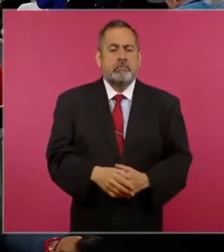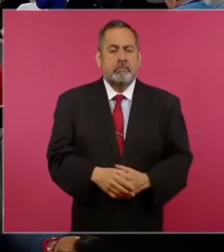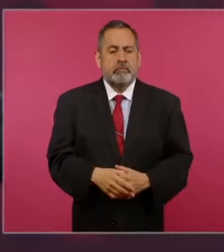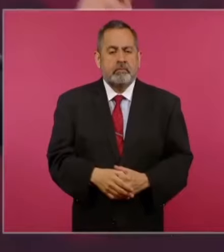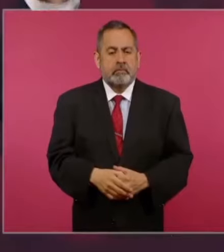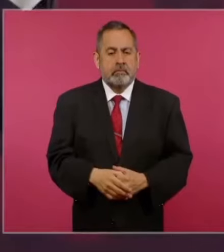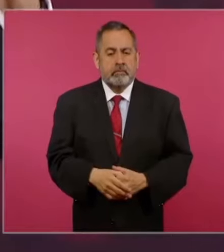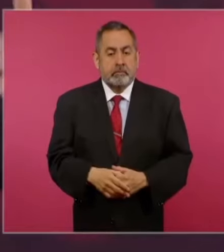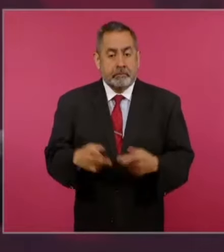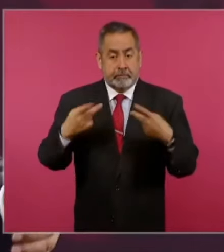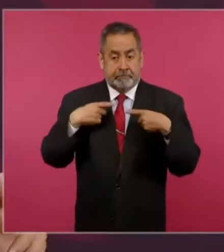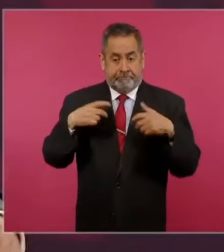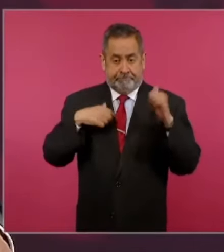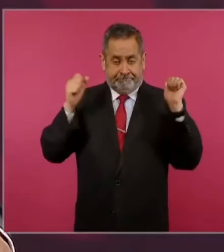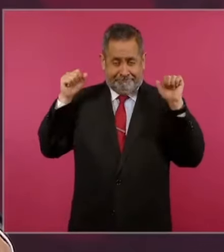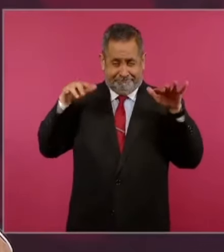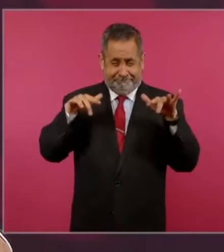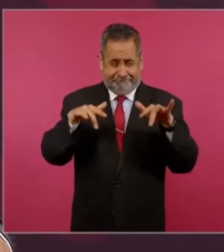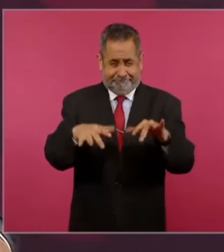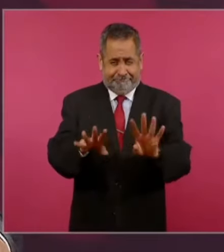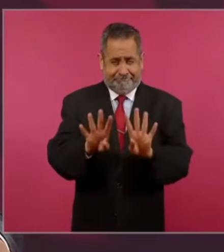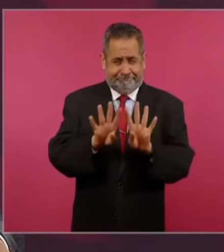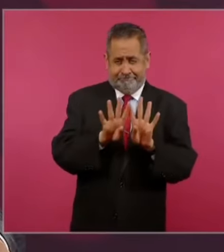se reúne la gente